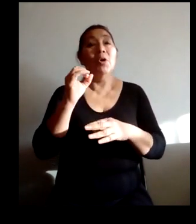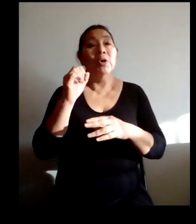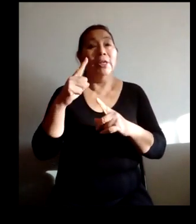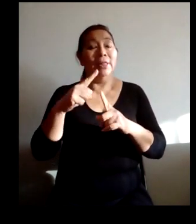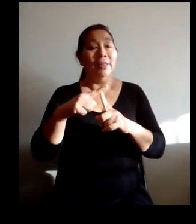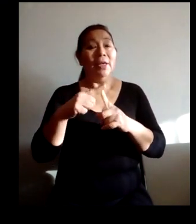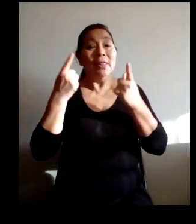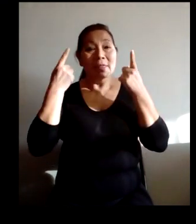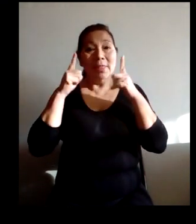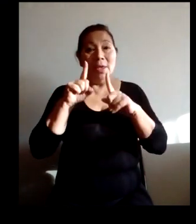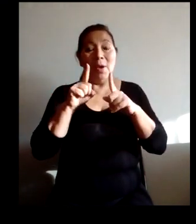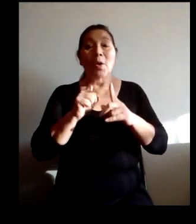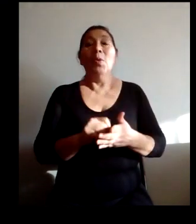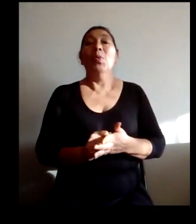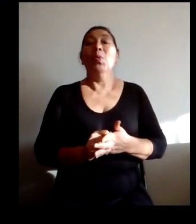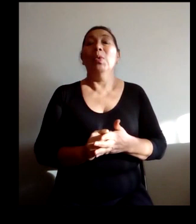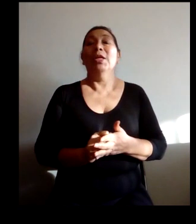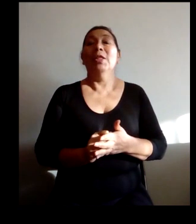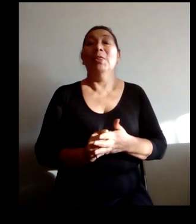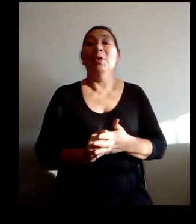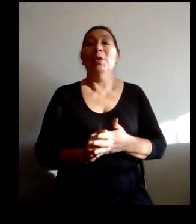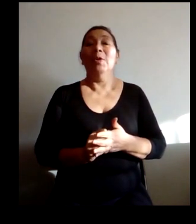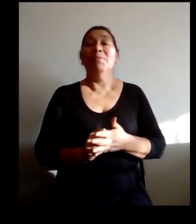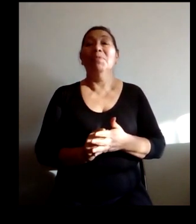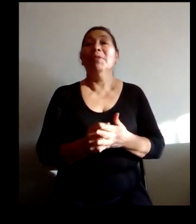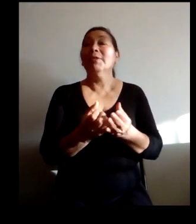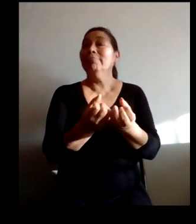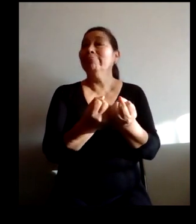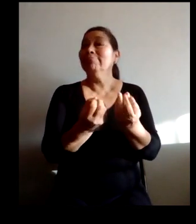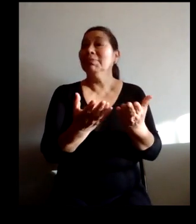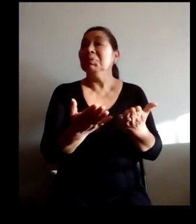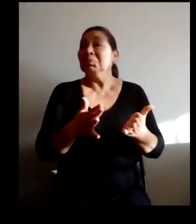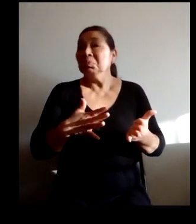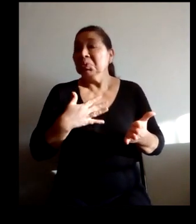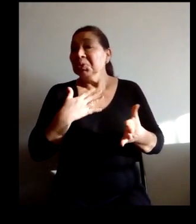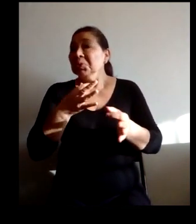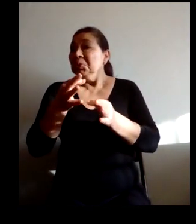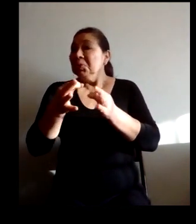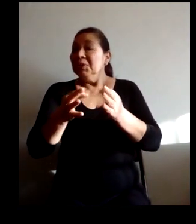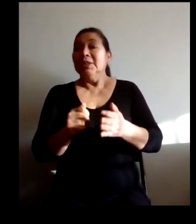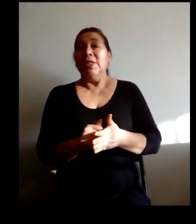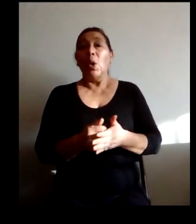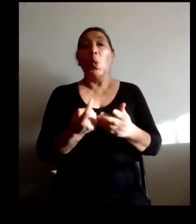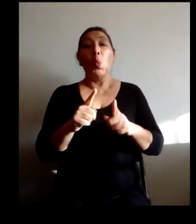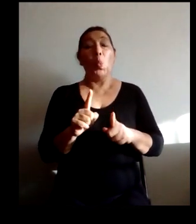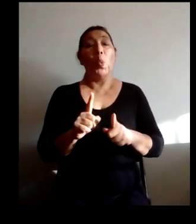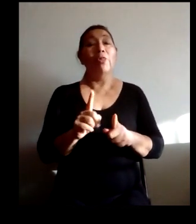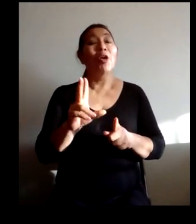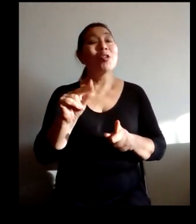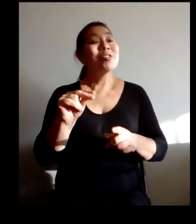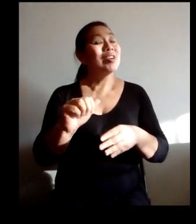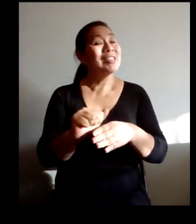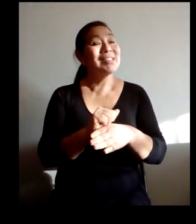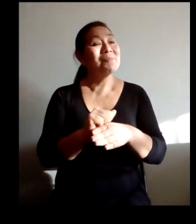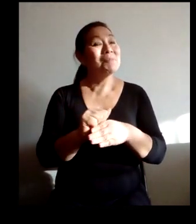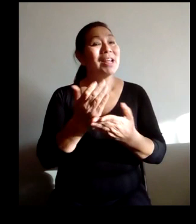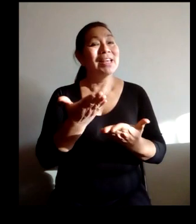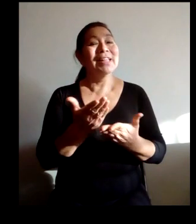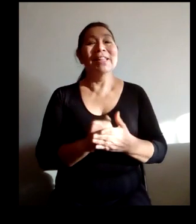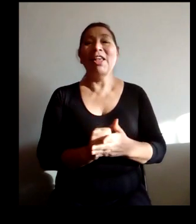metodología OIT, de acuerdo a nuestro criterio, tanto se puede interpretar que cuando no se